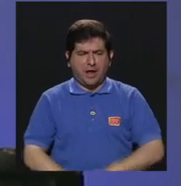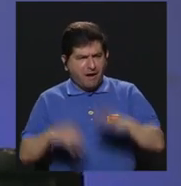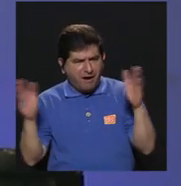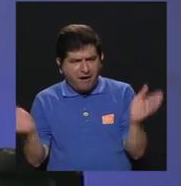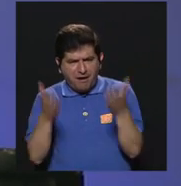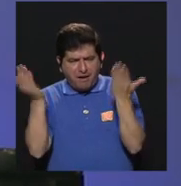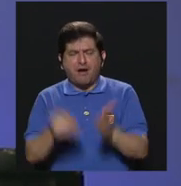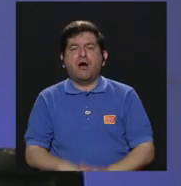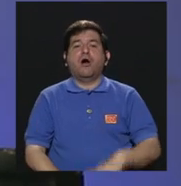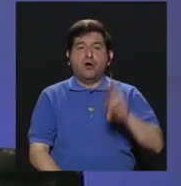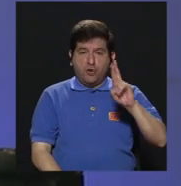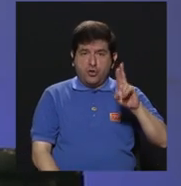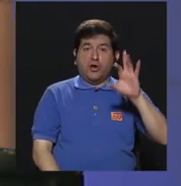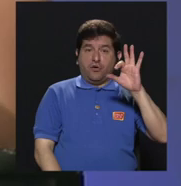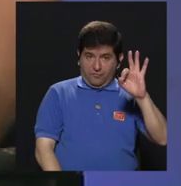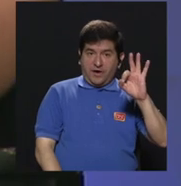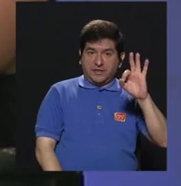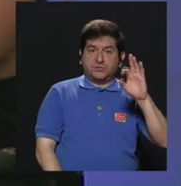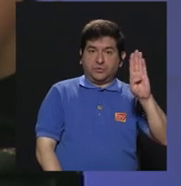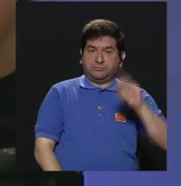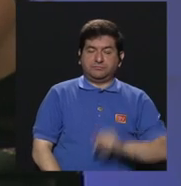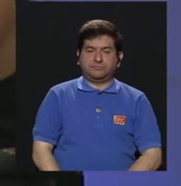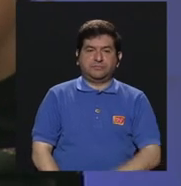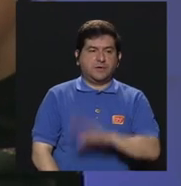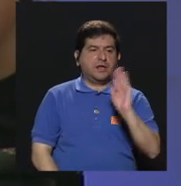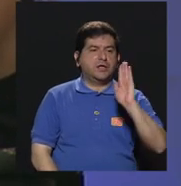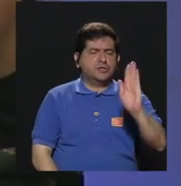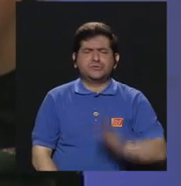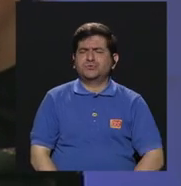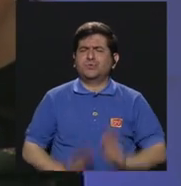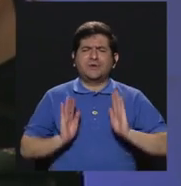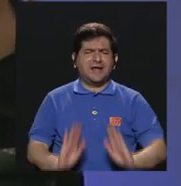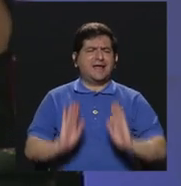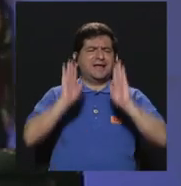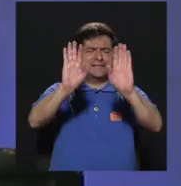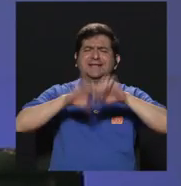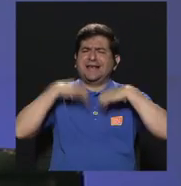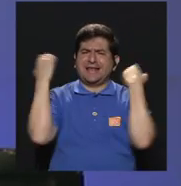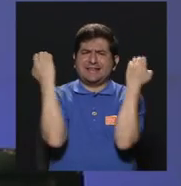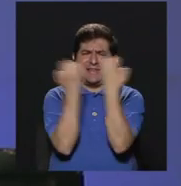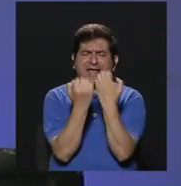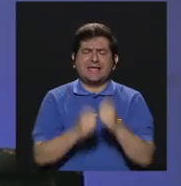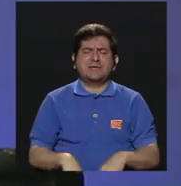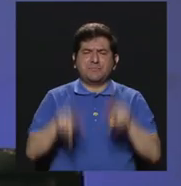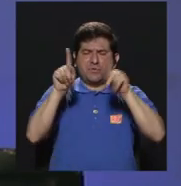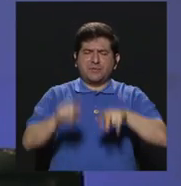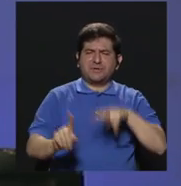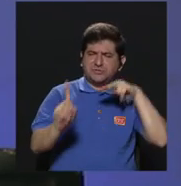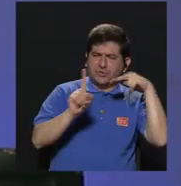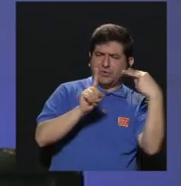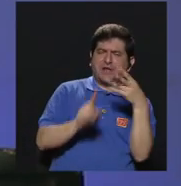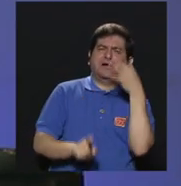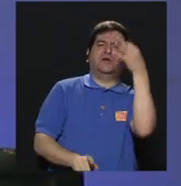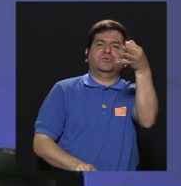impulsada por don Rodrigo y su formidable equipo de visionarios,